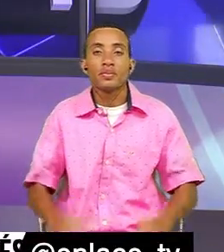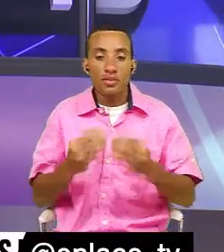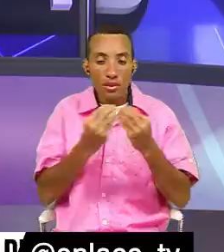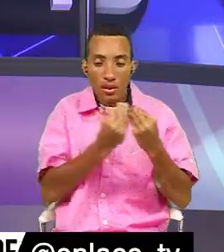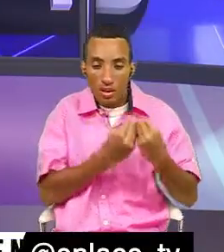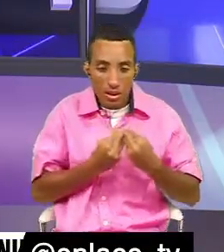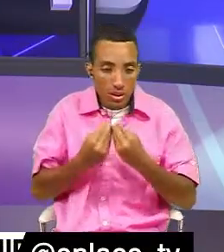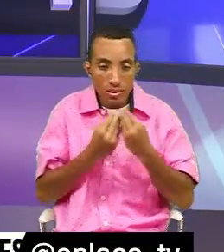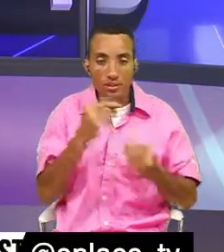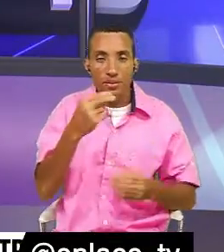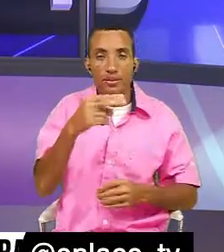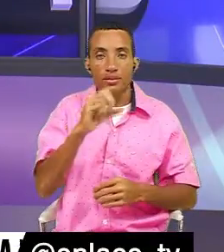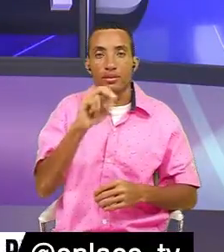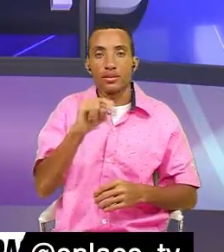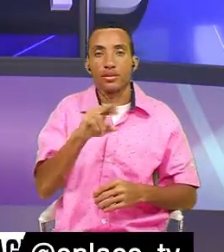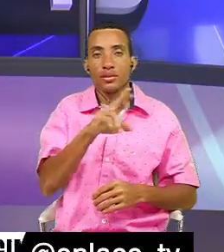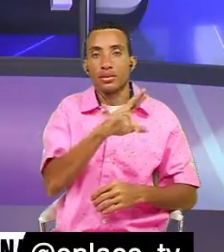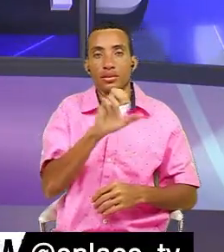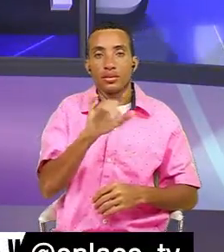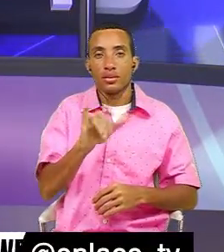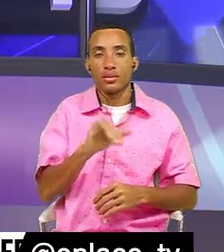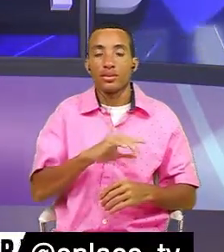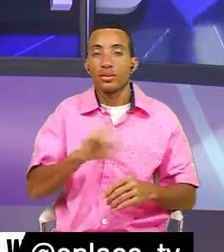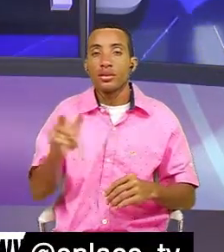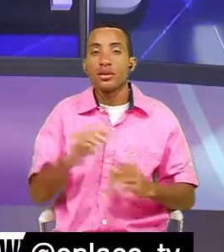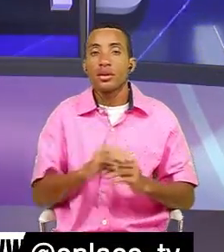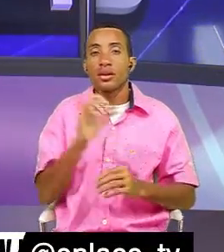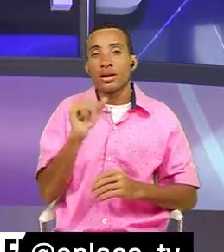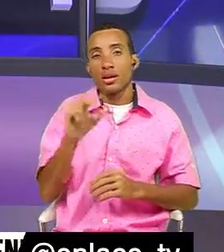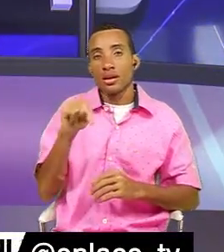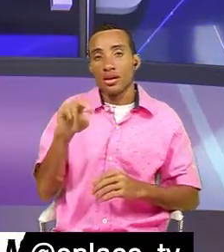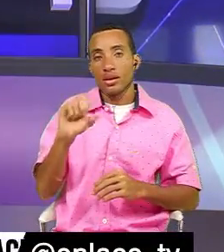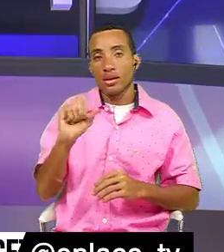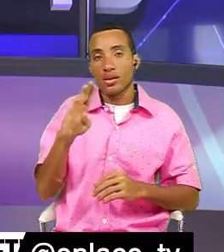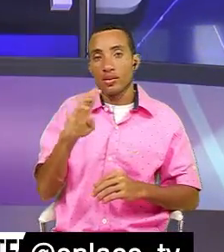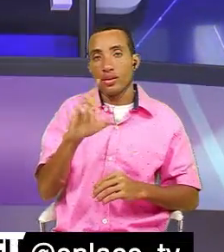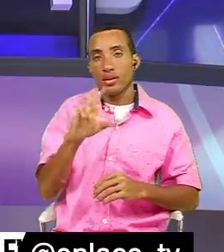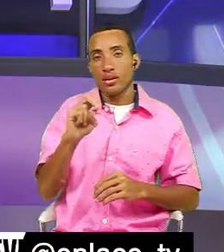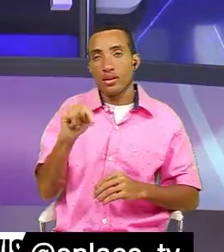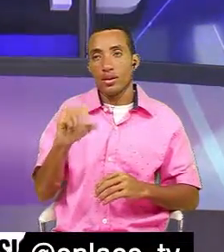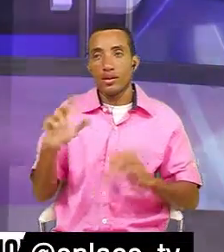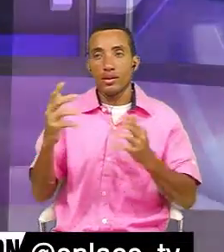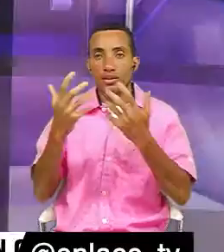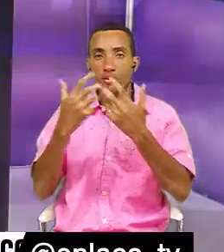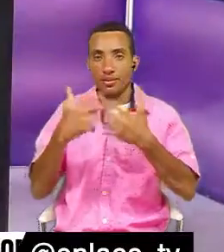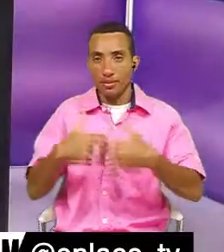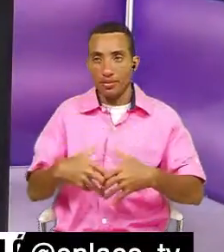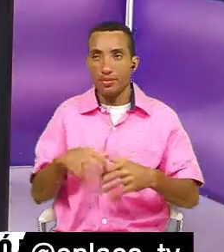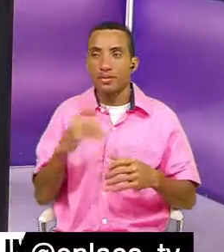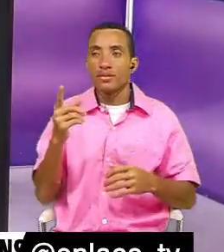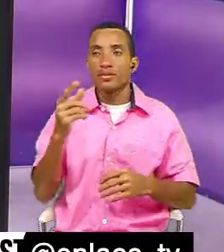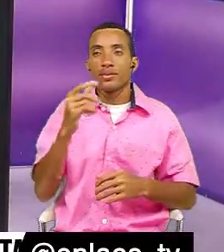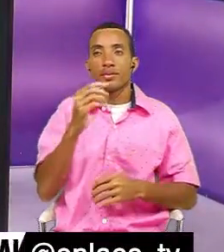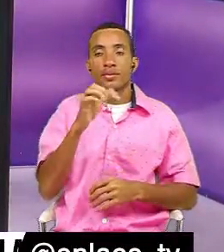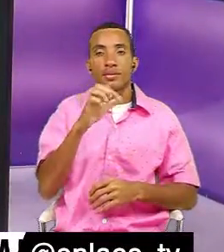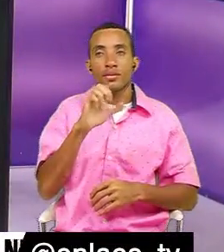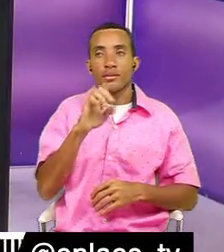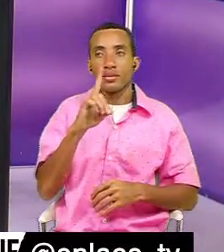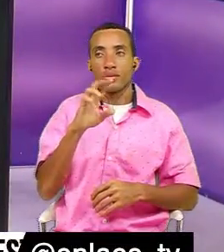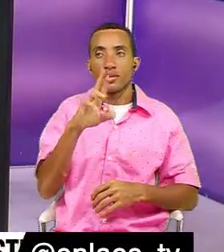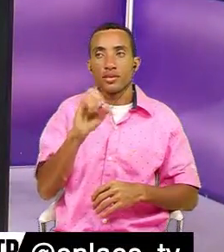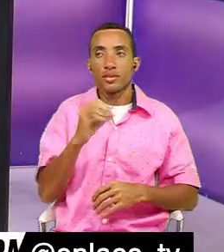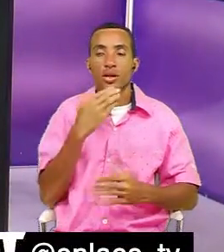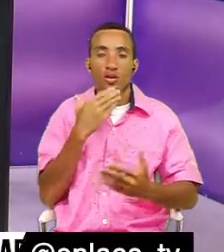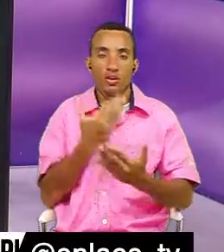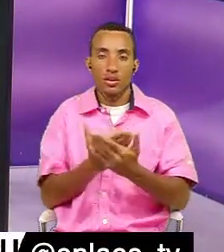Correa se pronuncia por situación de Navelena en su cierre financiero. Con él está nuestro director de noticias, Pedro Severiche, a quien saludamos a esta hora. Pedro, buenas